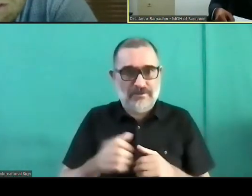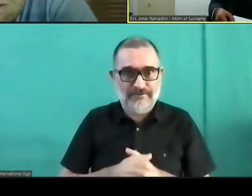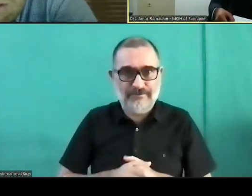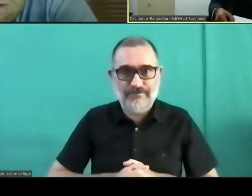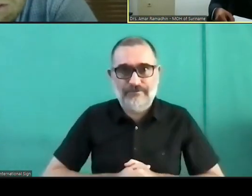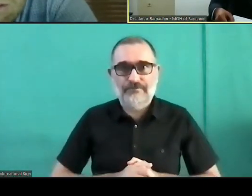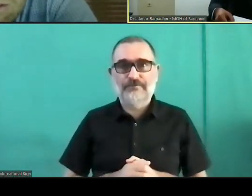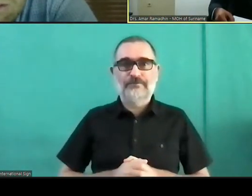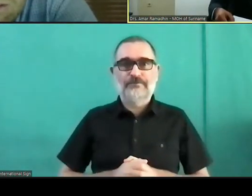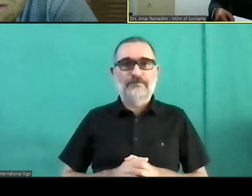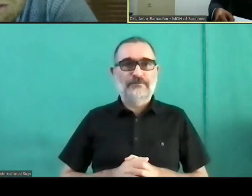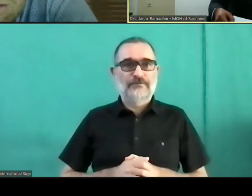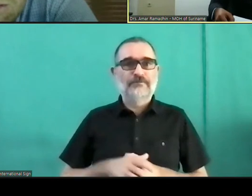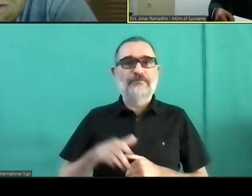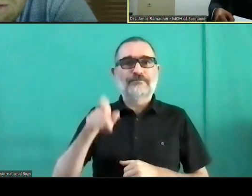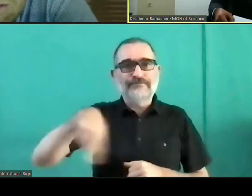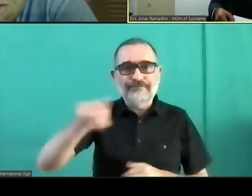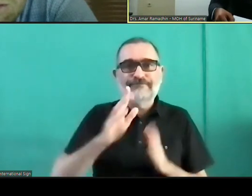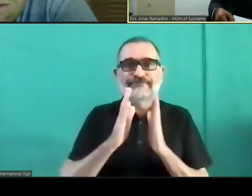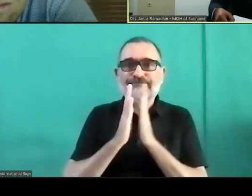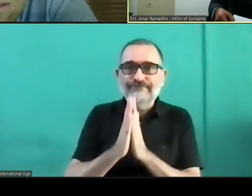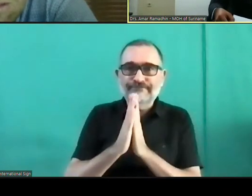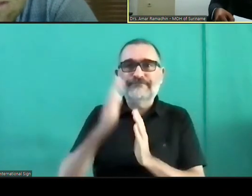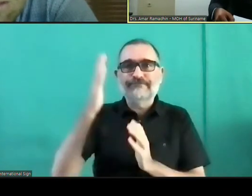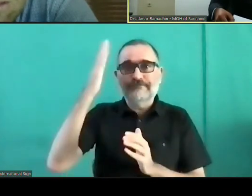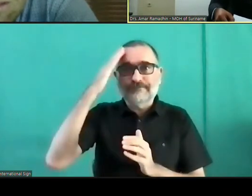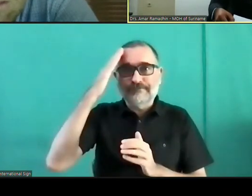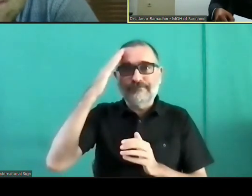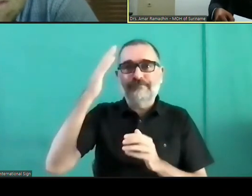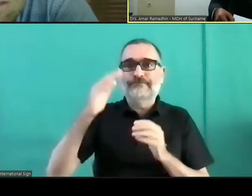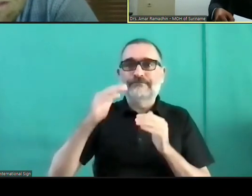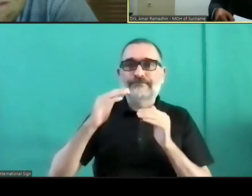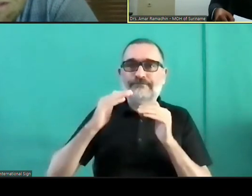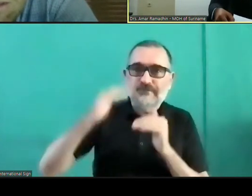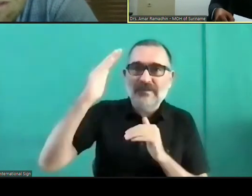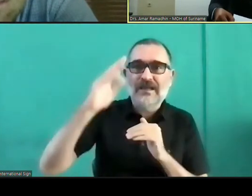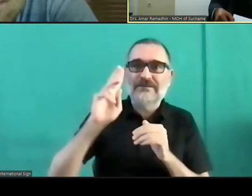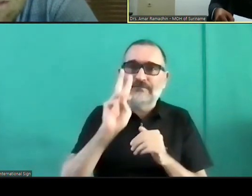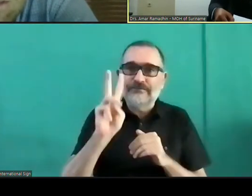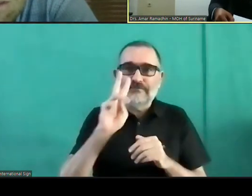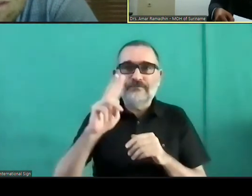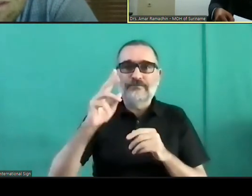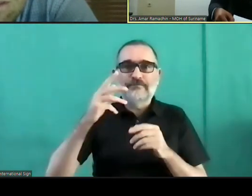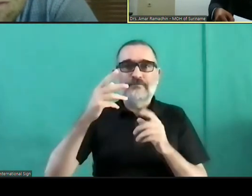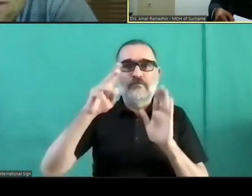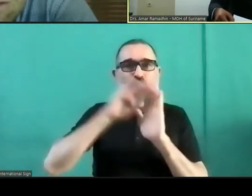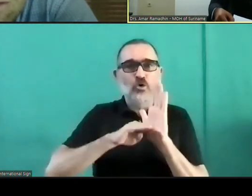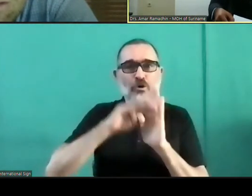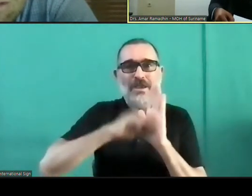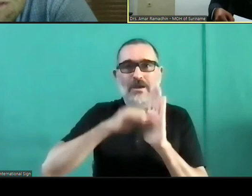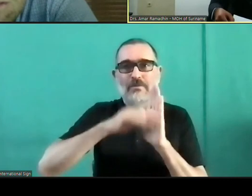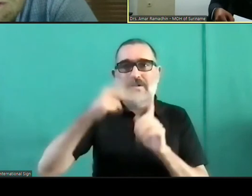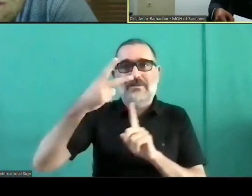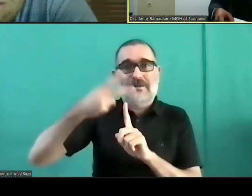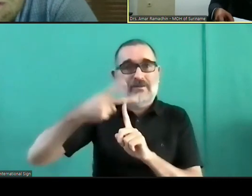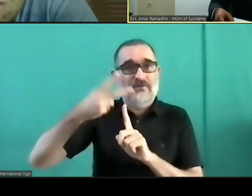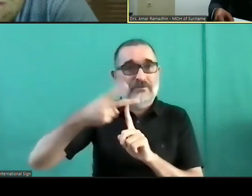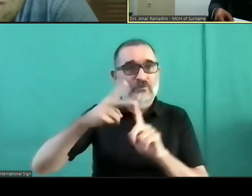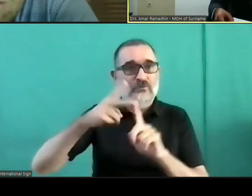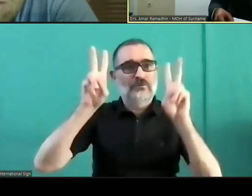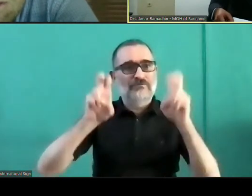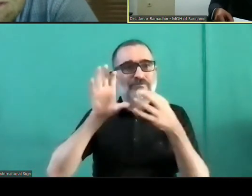para promover la nutrición sana durante la pandemia se preparó un pan